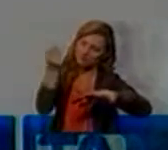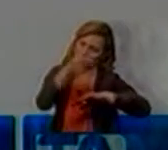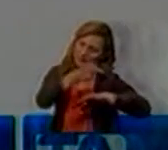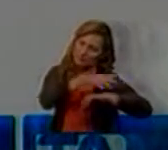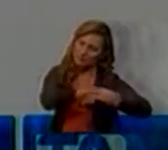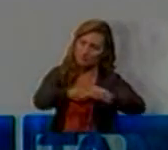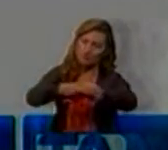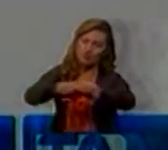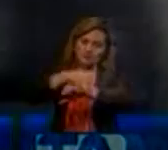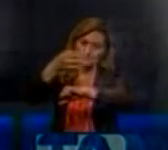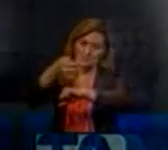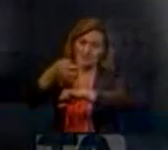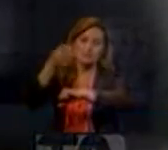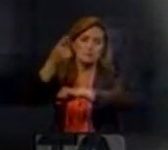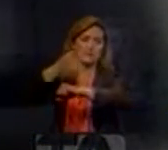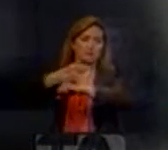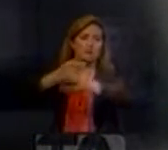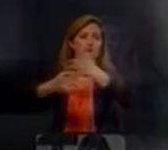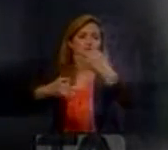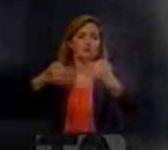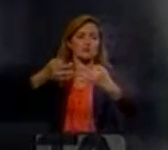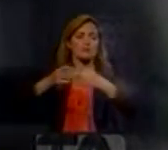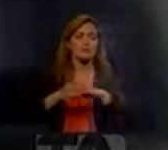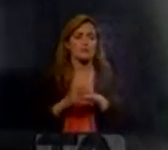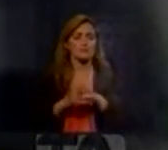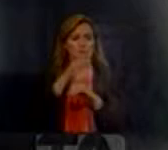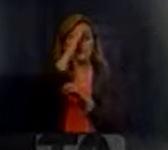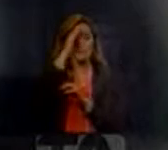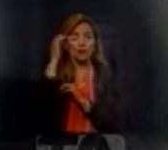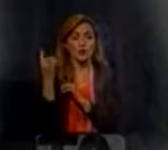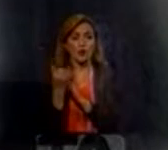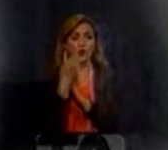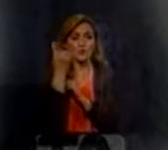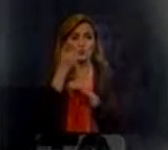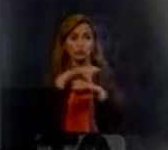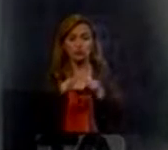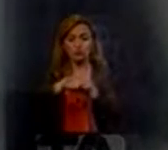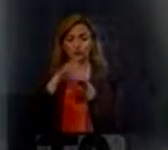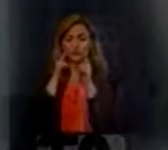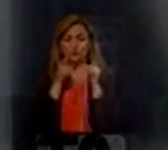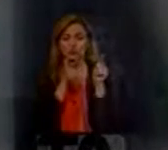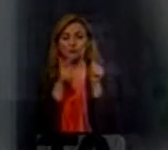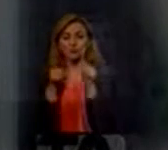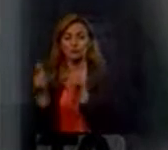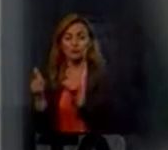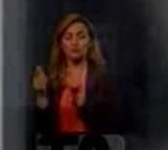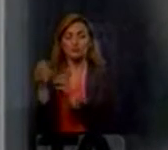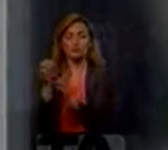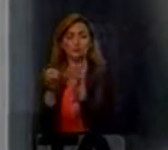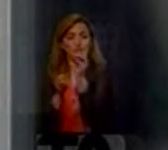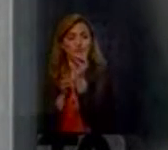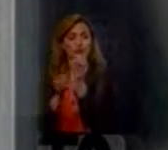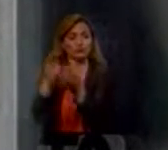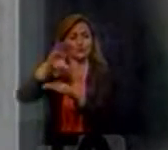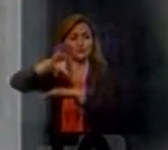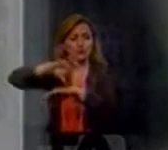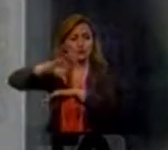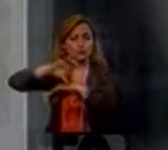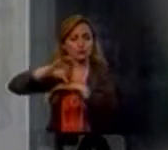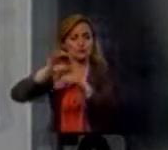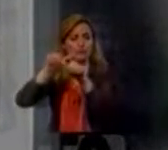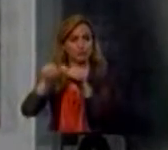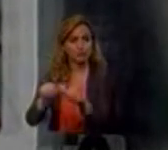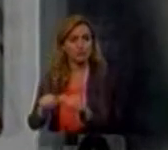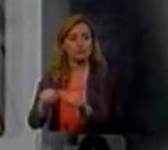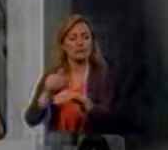la orden judicial. La policía londinense informó que ha sido puesto en custodia en la estación central, donde permanecerá antes de